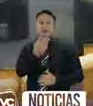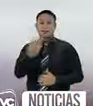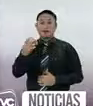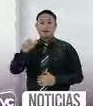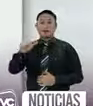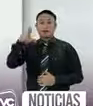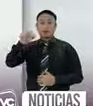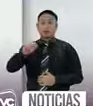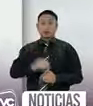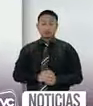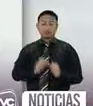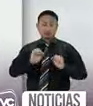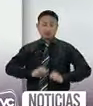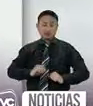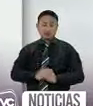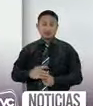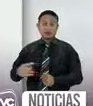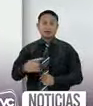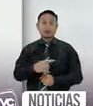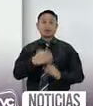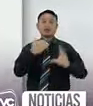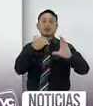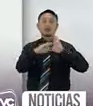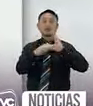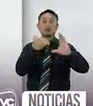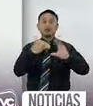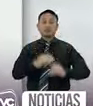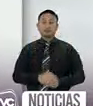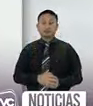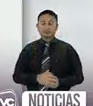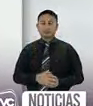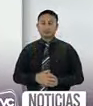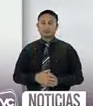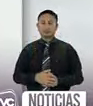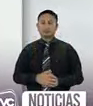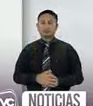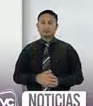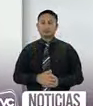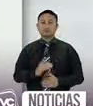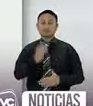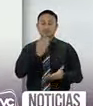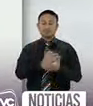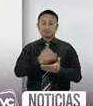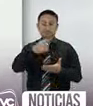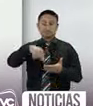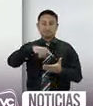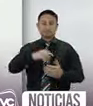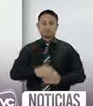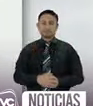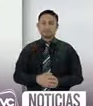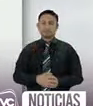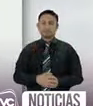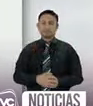puede realizarse por medio del correo de la institución. Momento de hacer una nueva pausa comercial y regresamos.